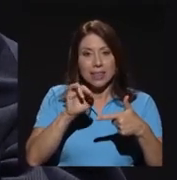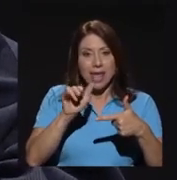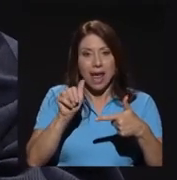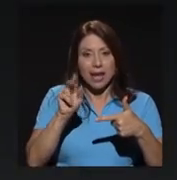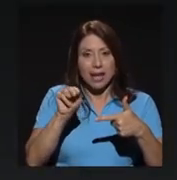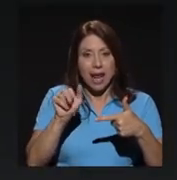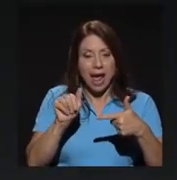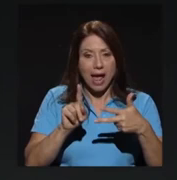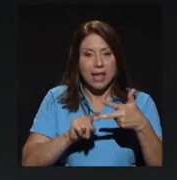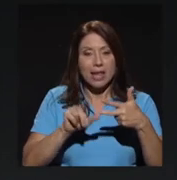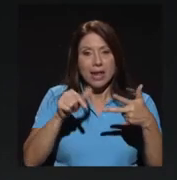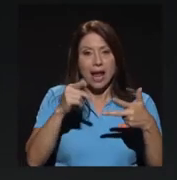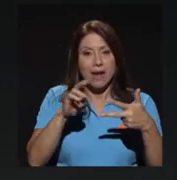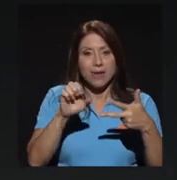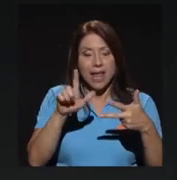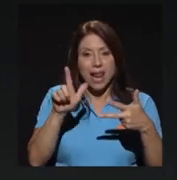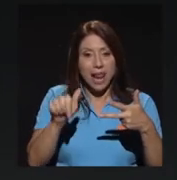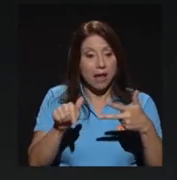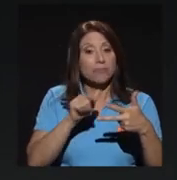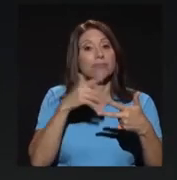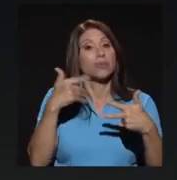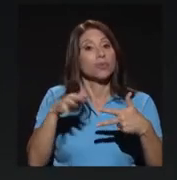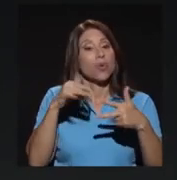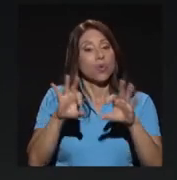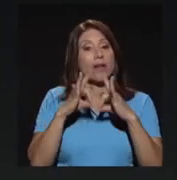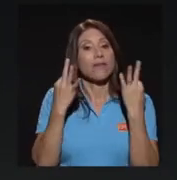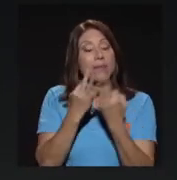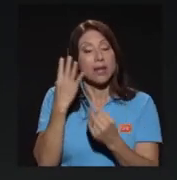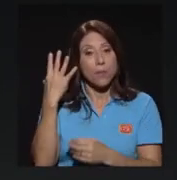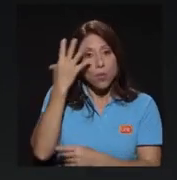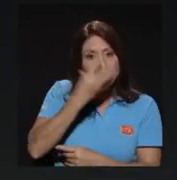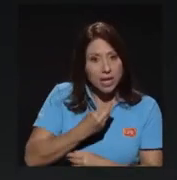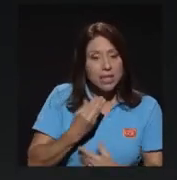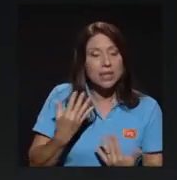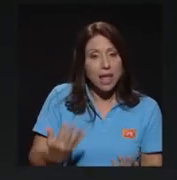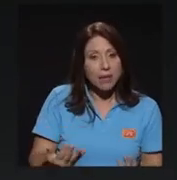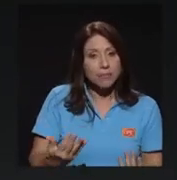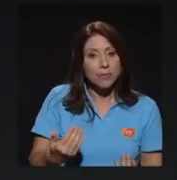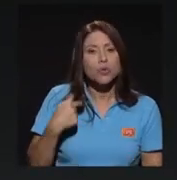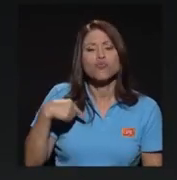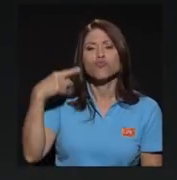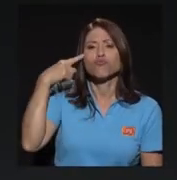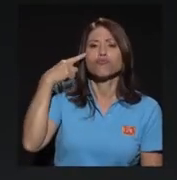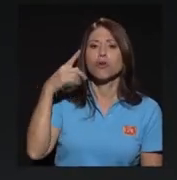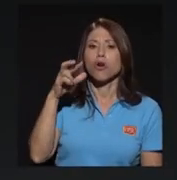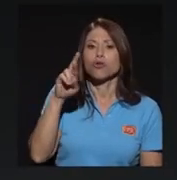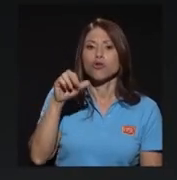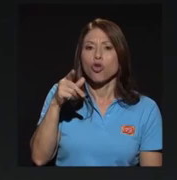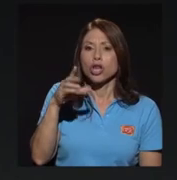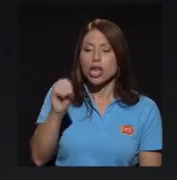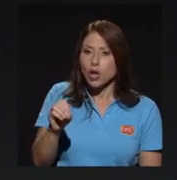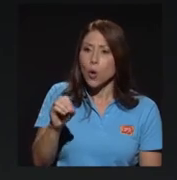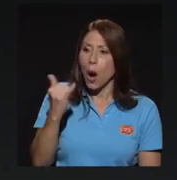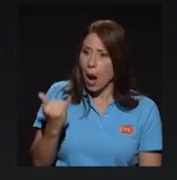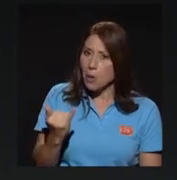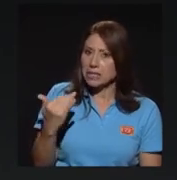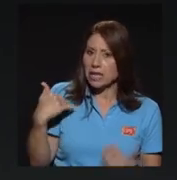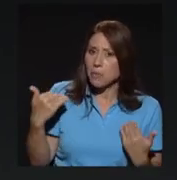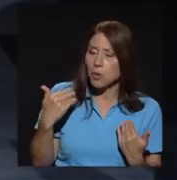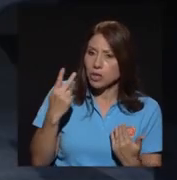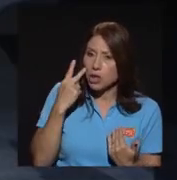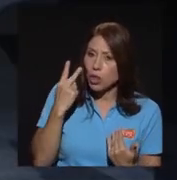linda y éste rodrigo estaría muy muy no contento de ver lo que son las hijas de